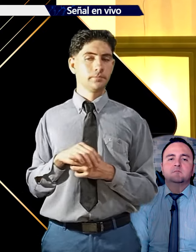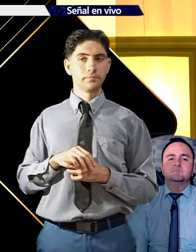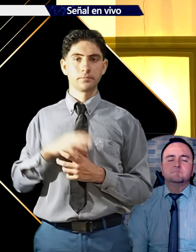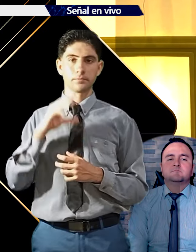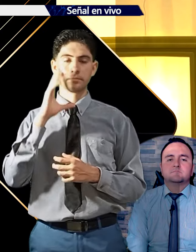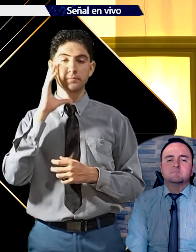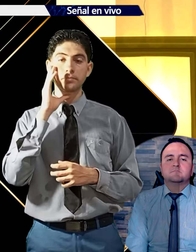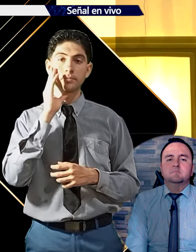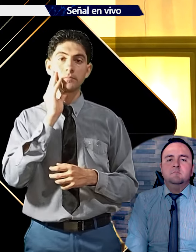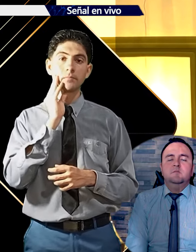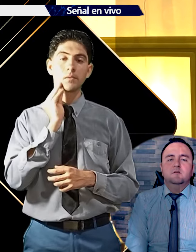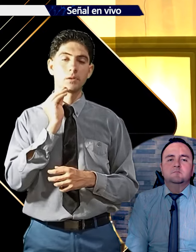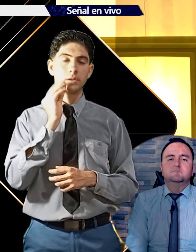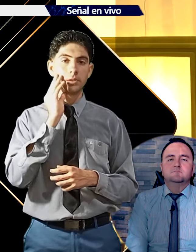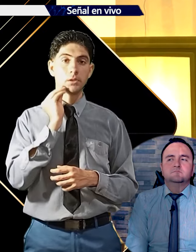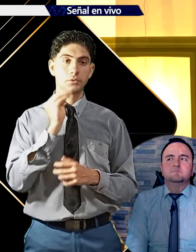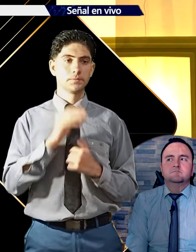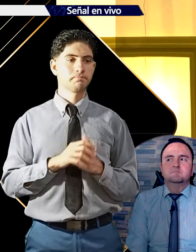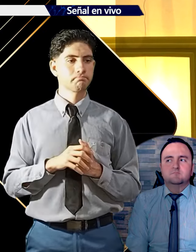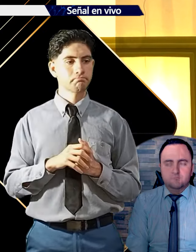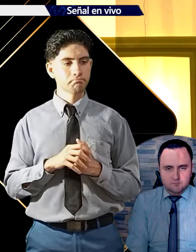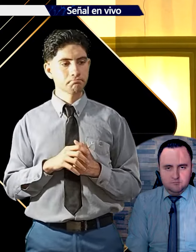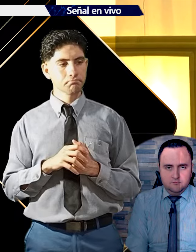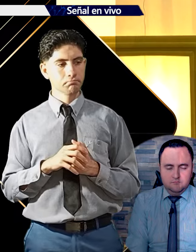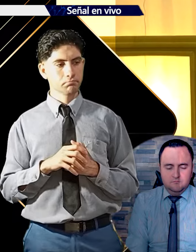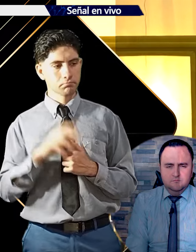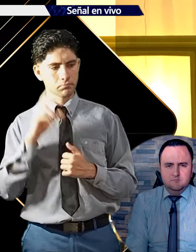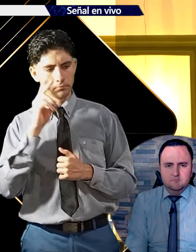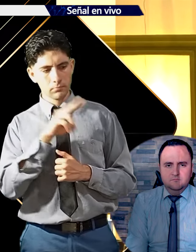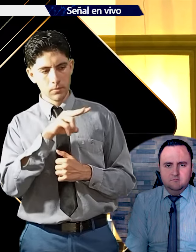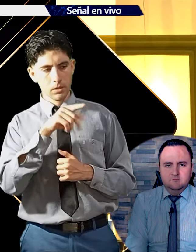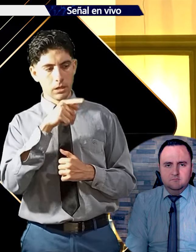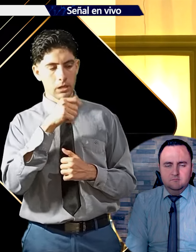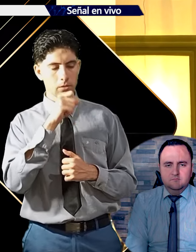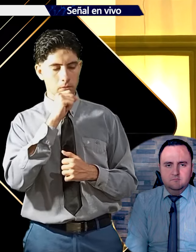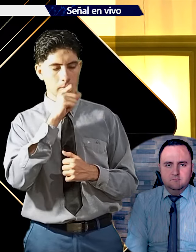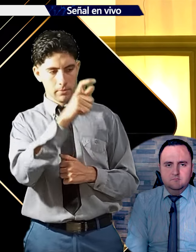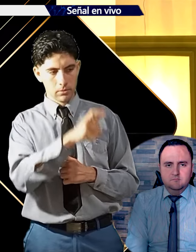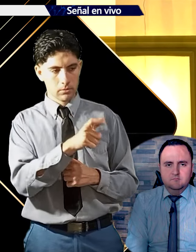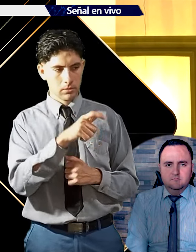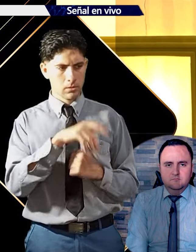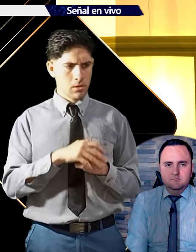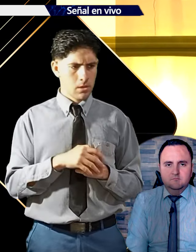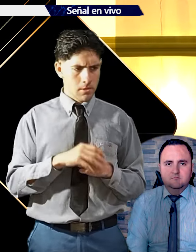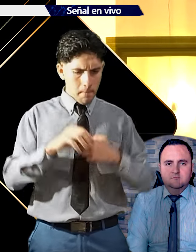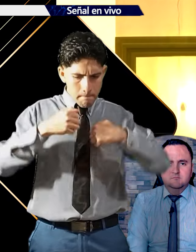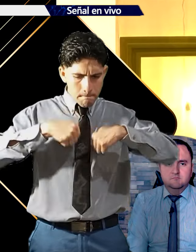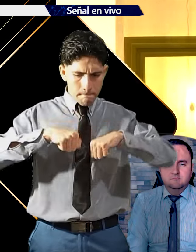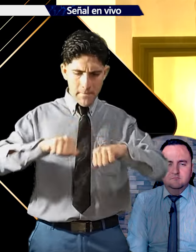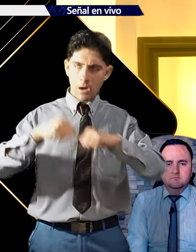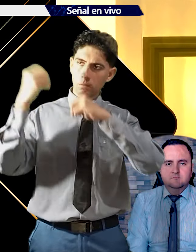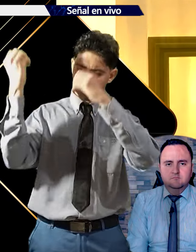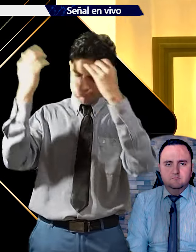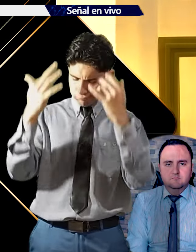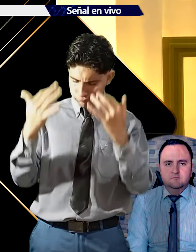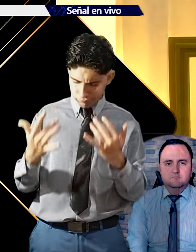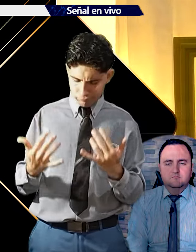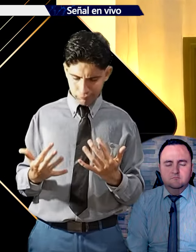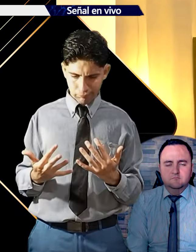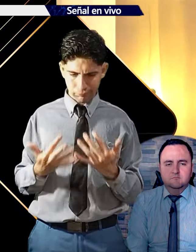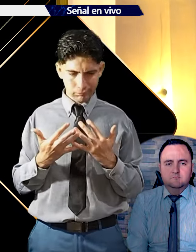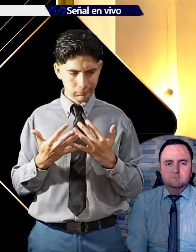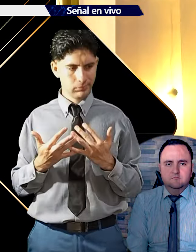uno encuentra que ellos estaban apasionados por la presencia de Dios, estaban llenos del Espíritu Santo. Y hay un coro antiguo muy